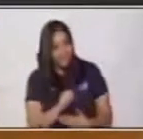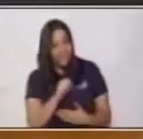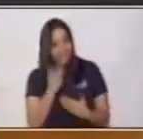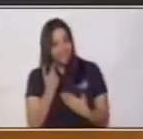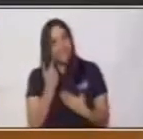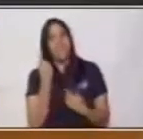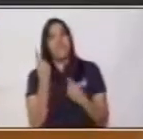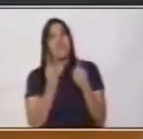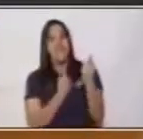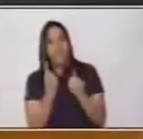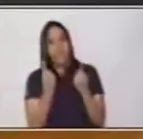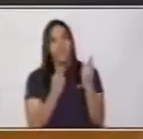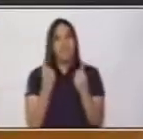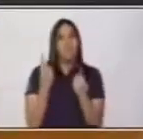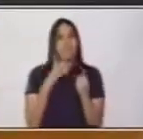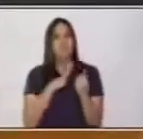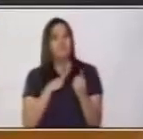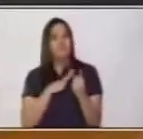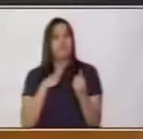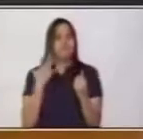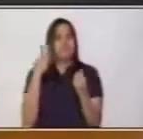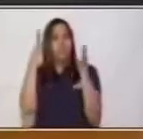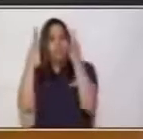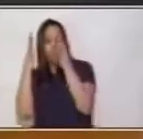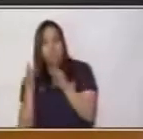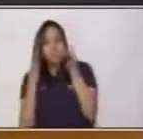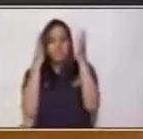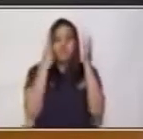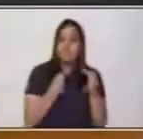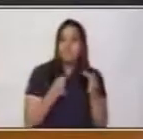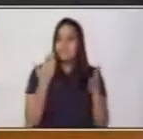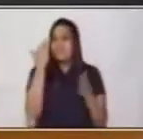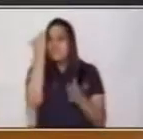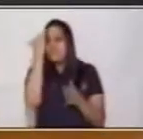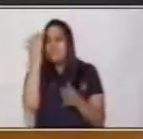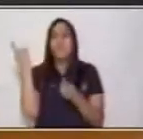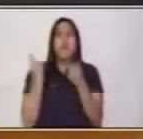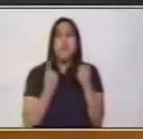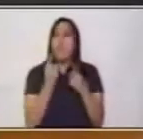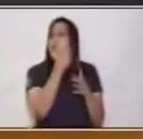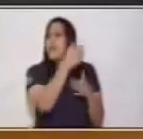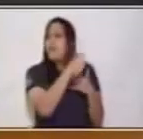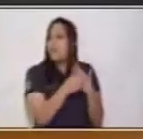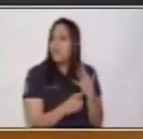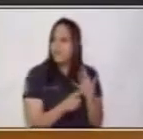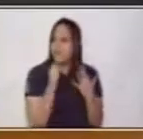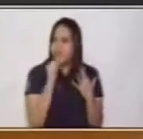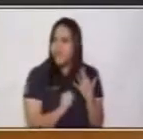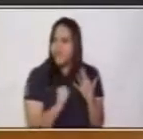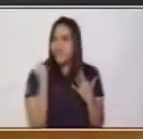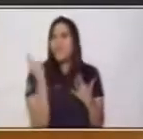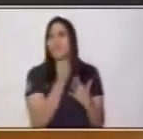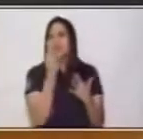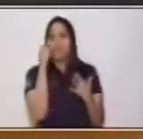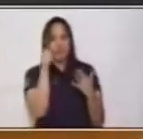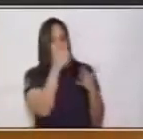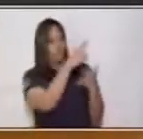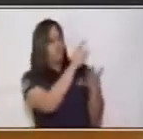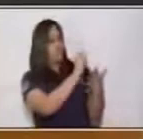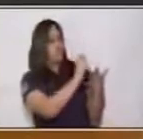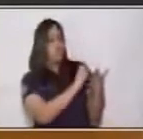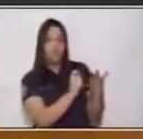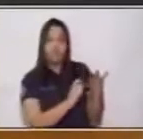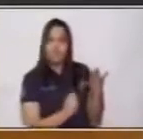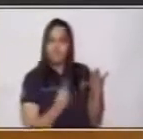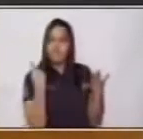cual tenemos que determinar cada una de sus características. Es importante entonces que hagas un listado de cada una